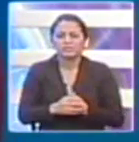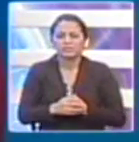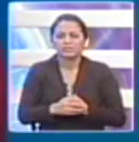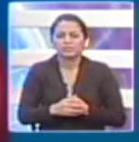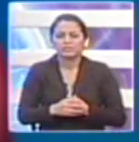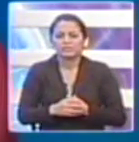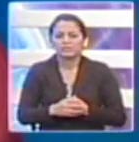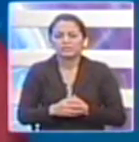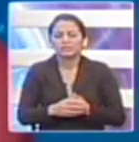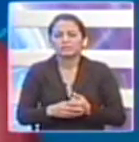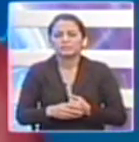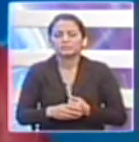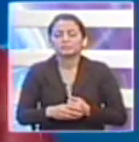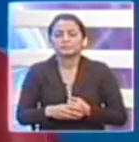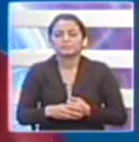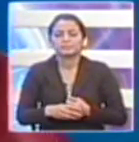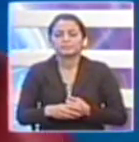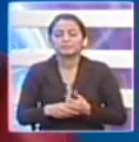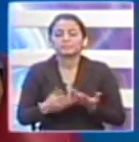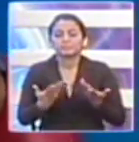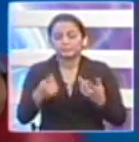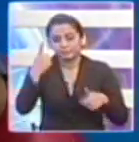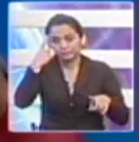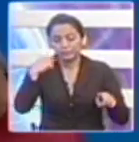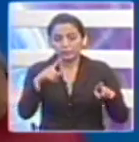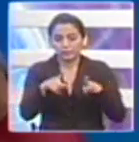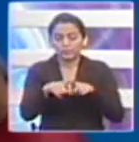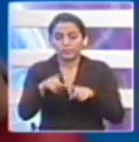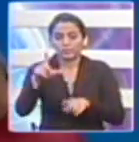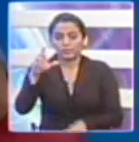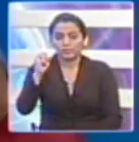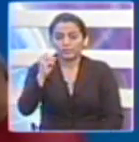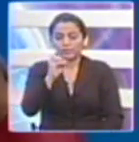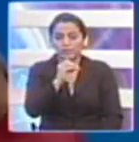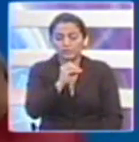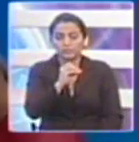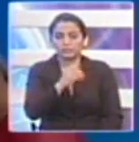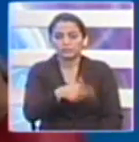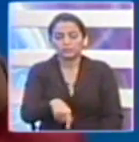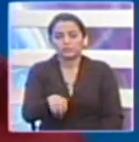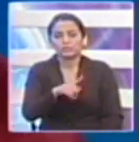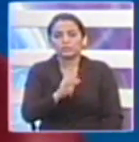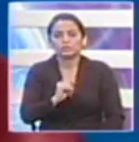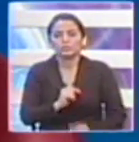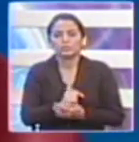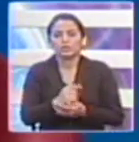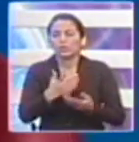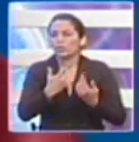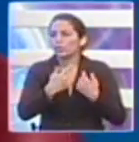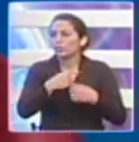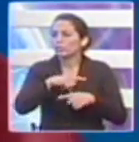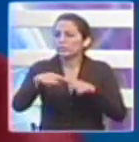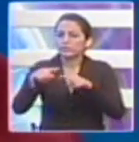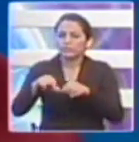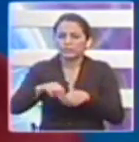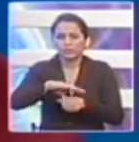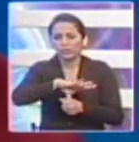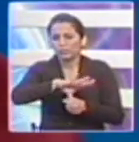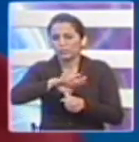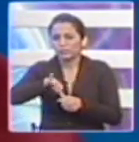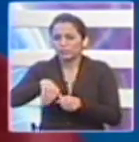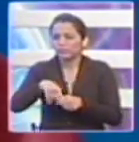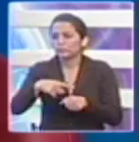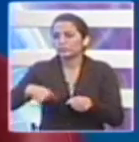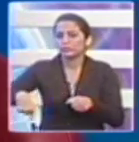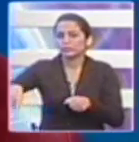migrante en el exterior? Tenemos el convenio, el acuerdo con Guillermo Lasso, que todas las entidades consulares y el Ministerio del Migrante, que va a tener su